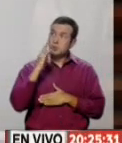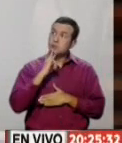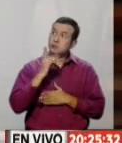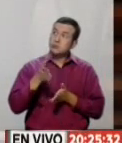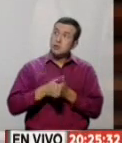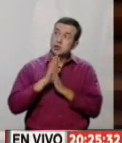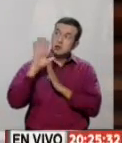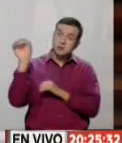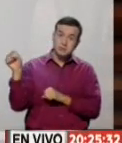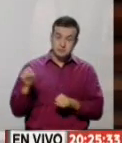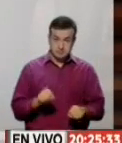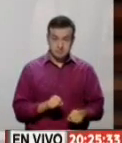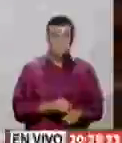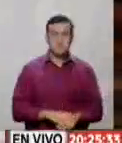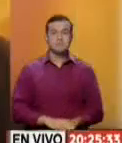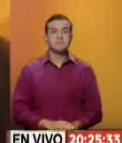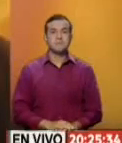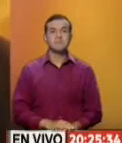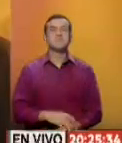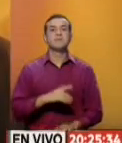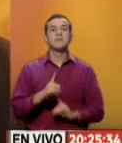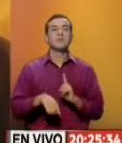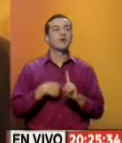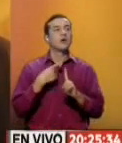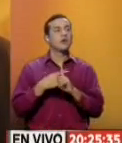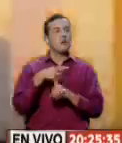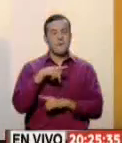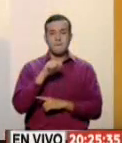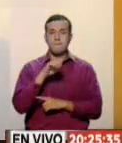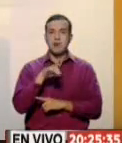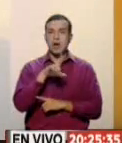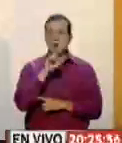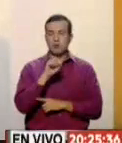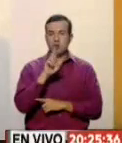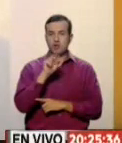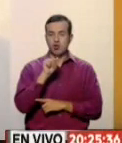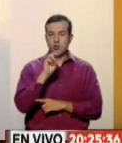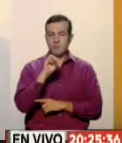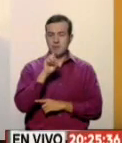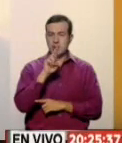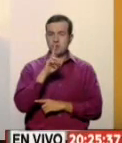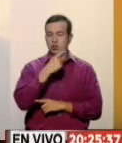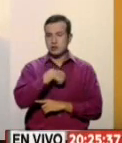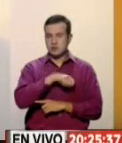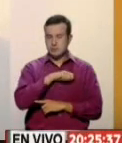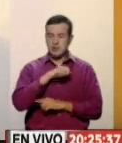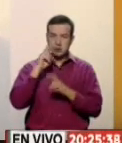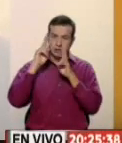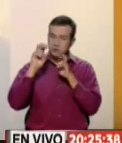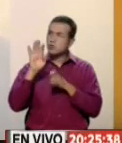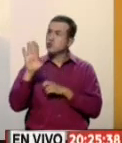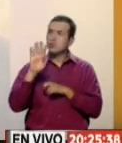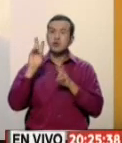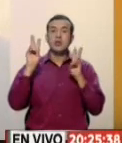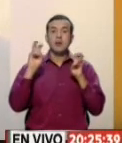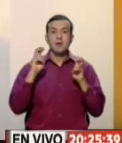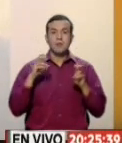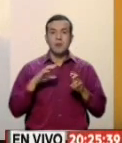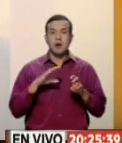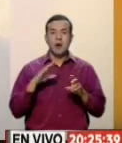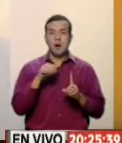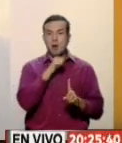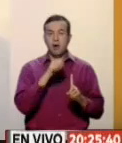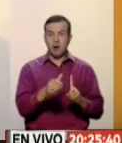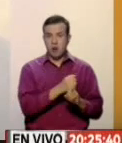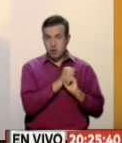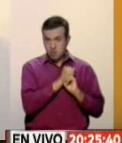esta solicitud de extradición. También está el caso de Pablo Romero Quesada, quien se encuentra en España y es investigado por el delito de plagio.